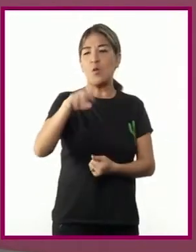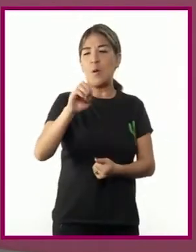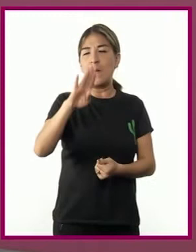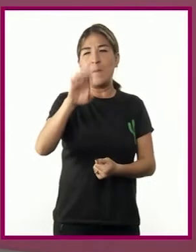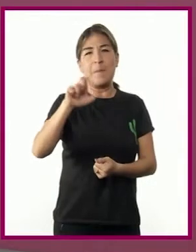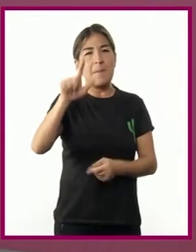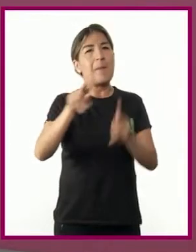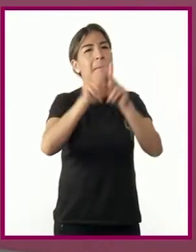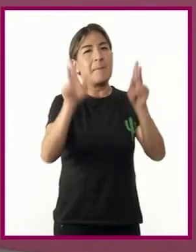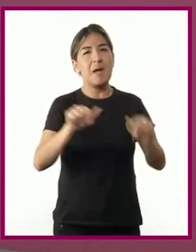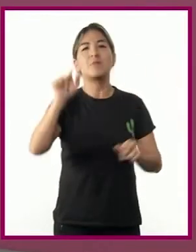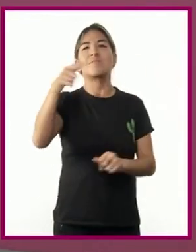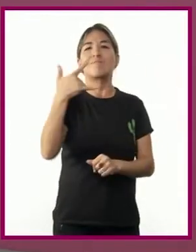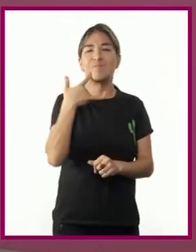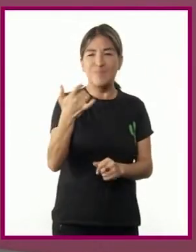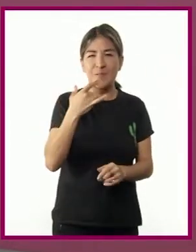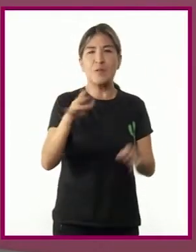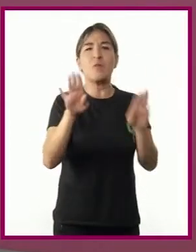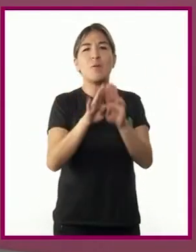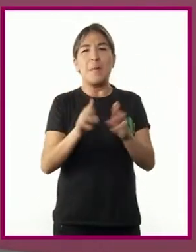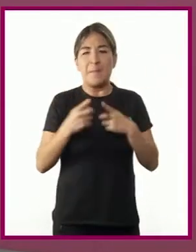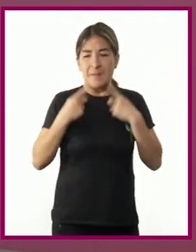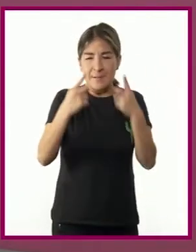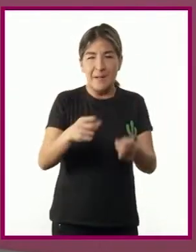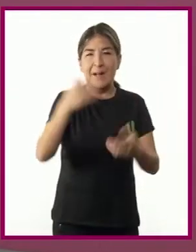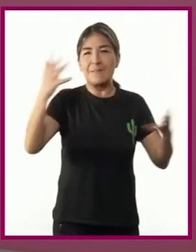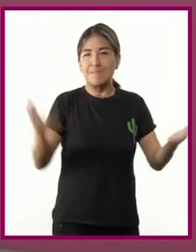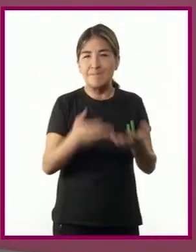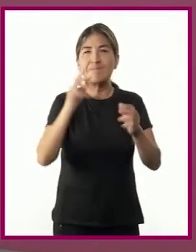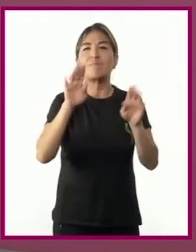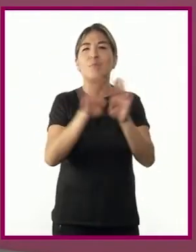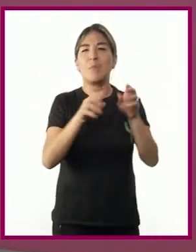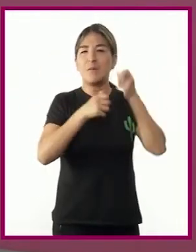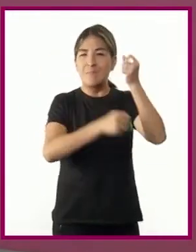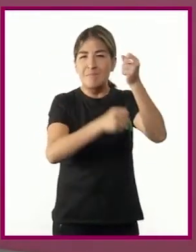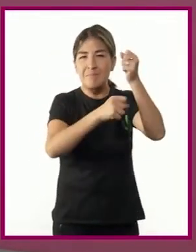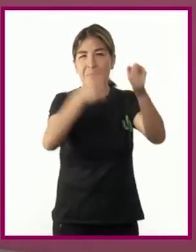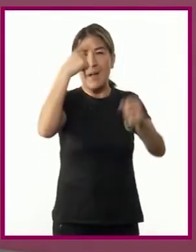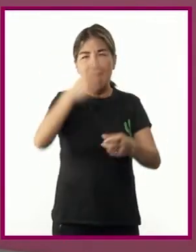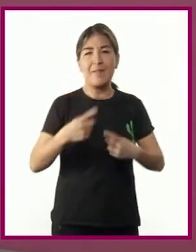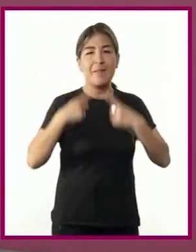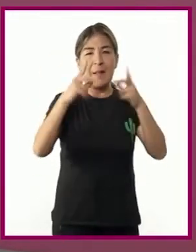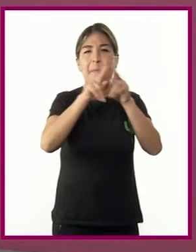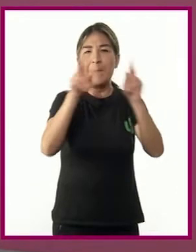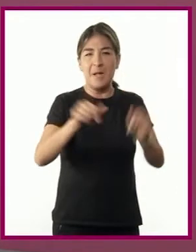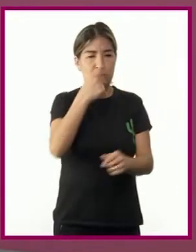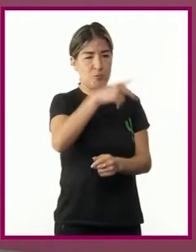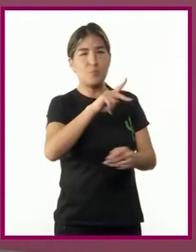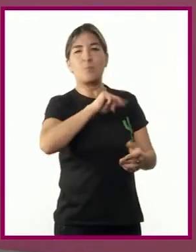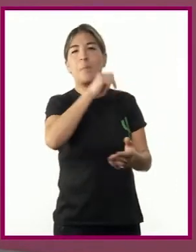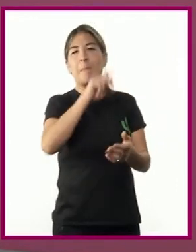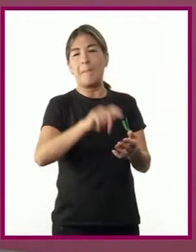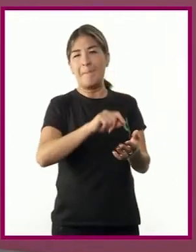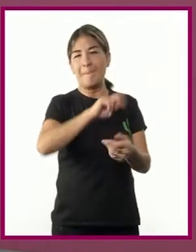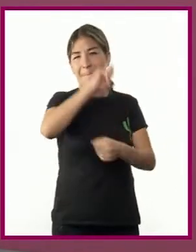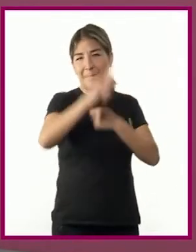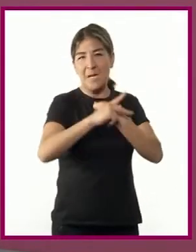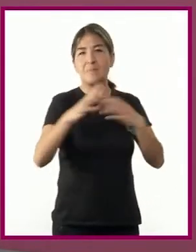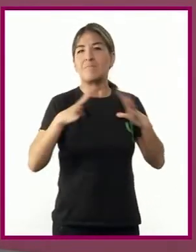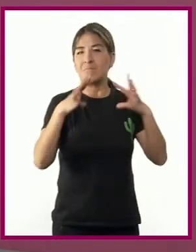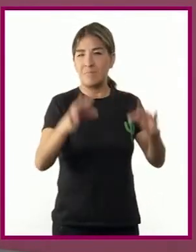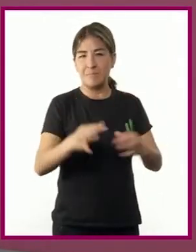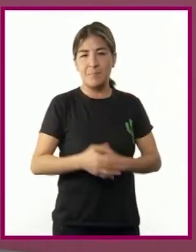dedicación, esfuerzo y activismo al fomentar la paz en sus países de origen. Ejemplo de ellos